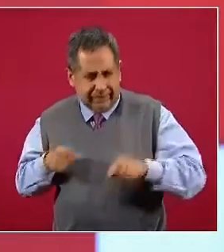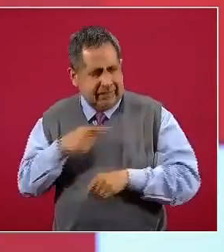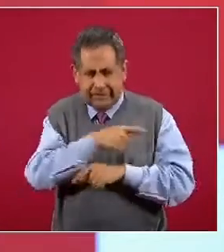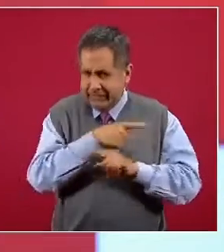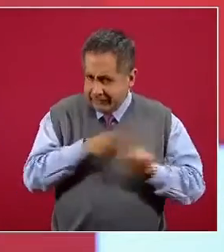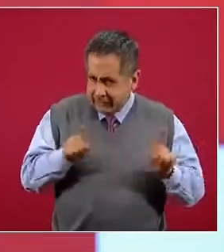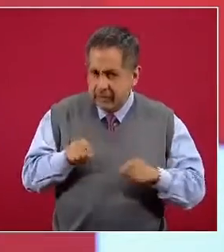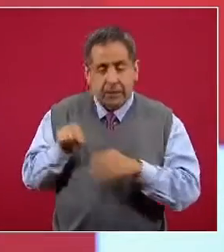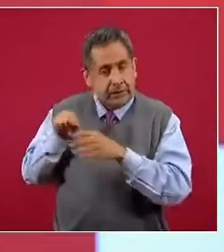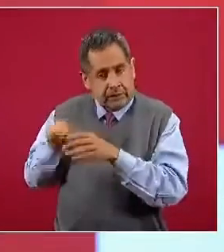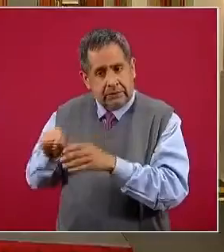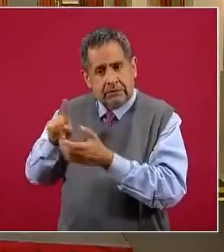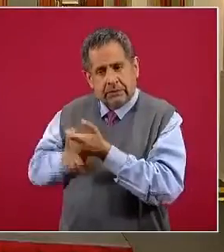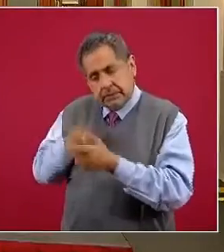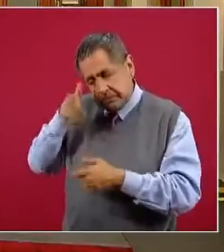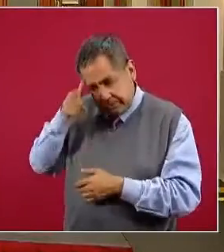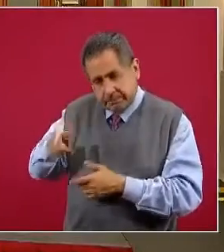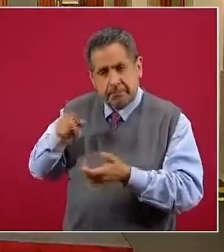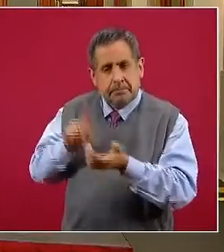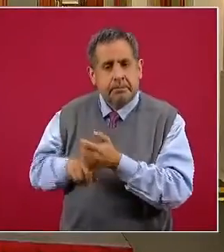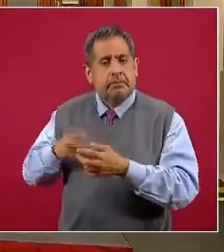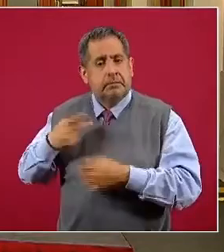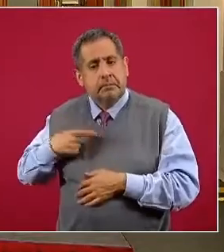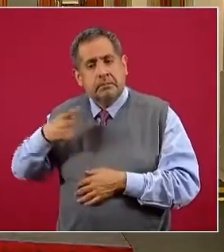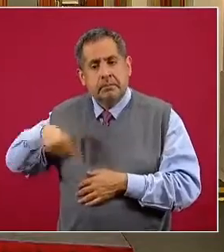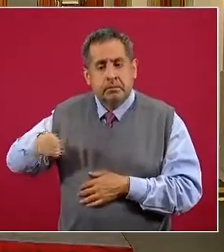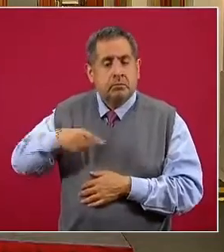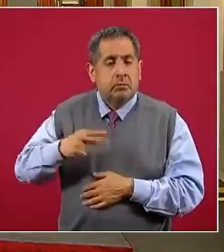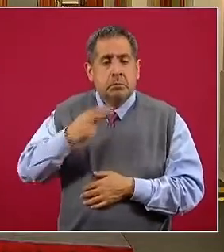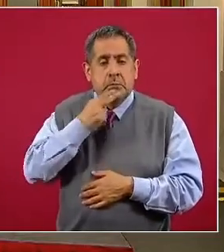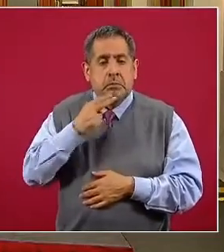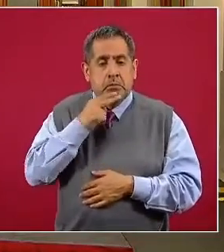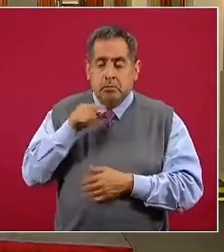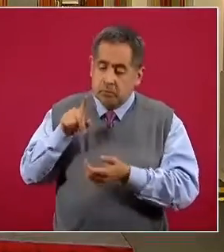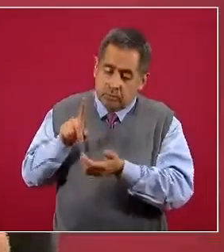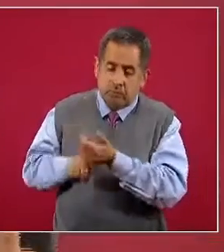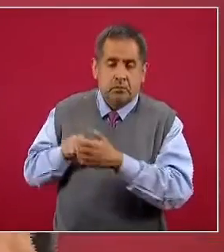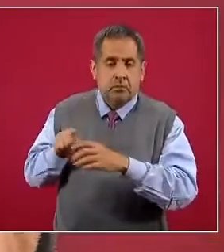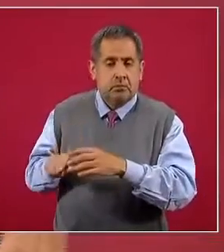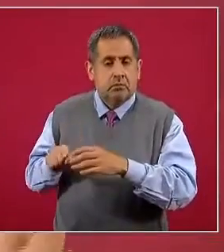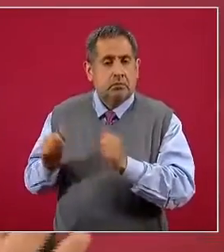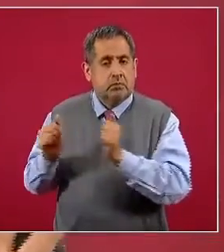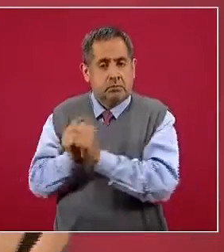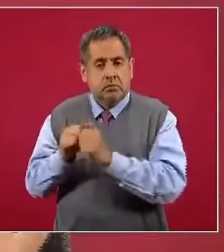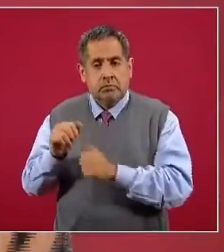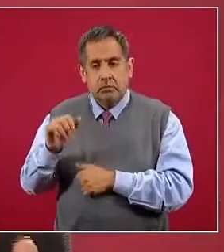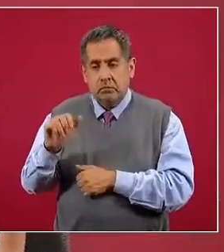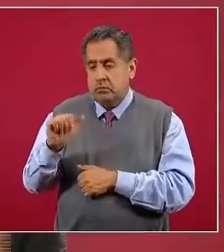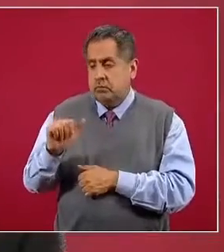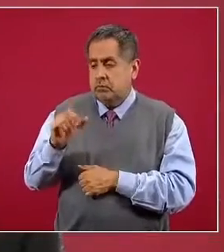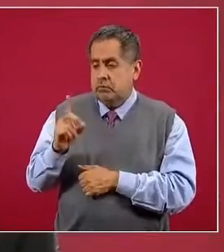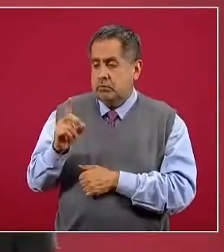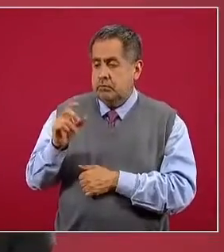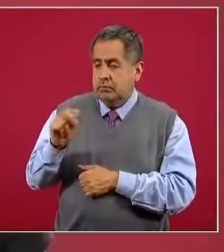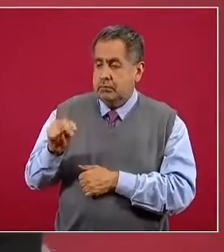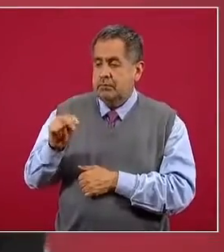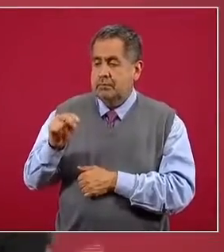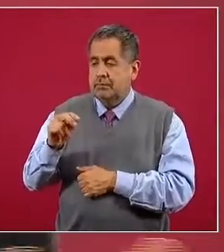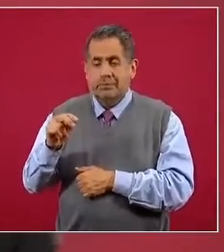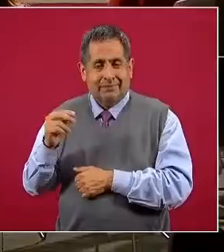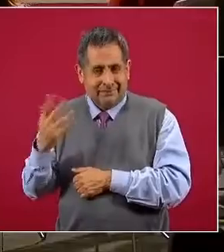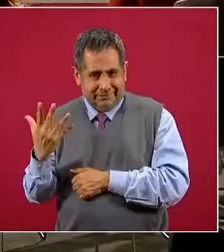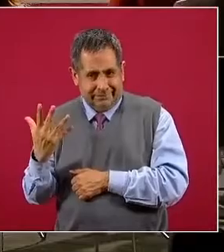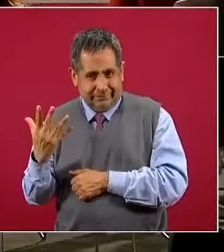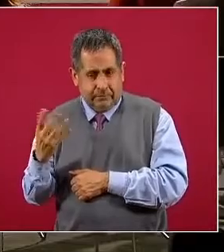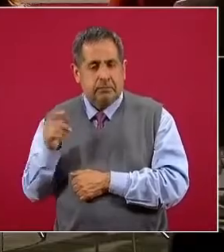que se ha observado es que las personas que usaron vacunas basadas en adenovirus tipo 5,